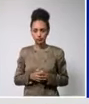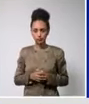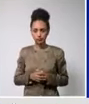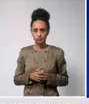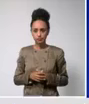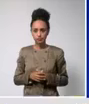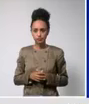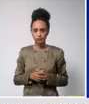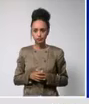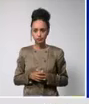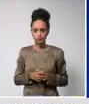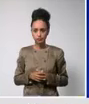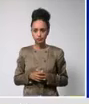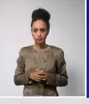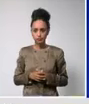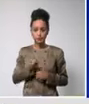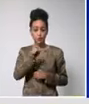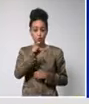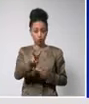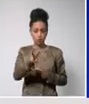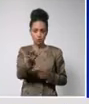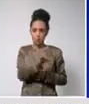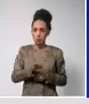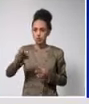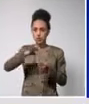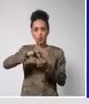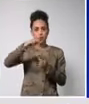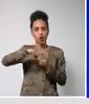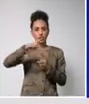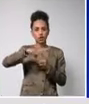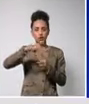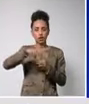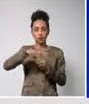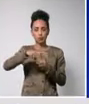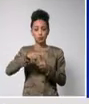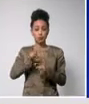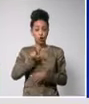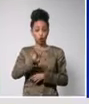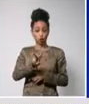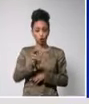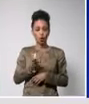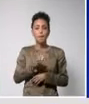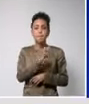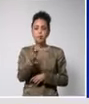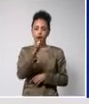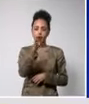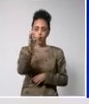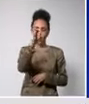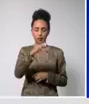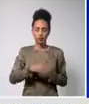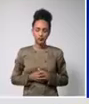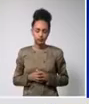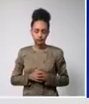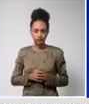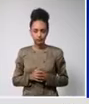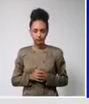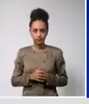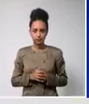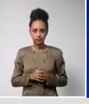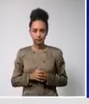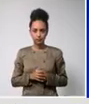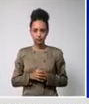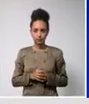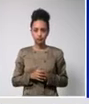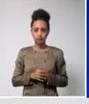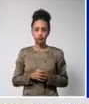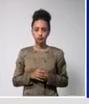12 en el municipio Guantánamo y el municipio Baracoa con 2. el municipio especial